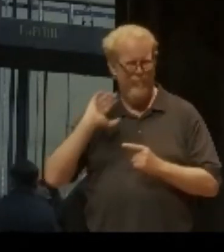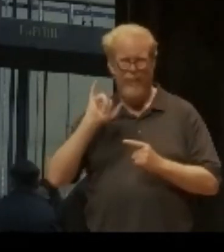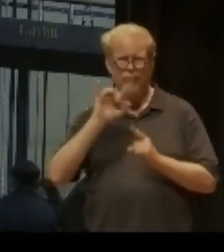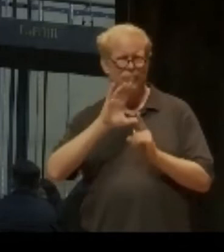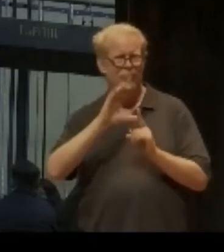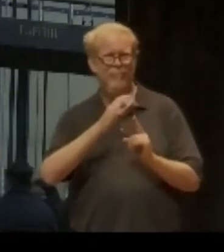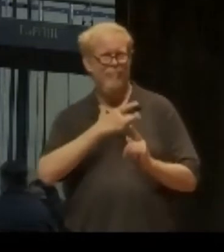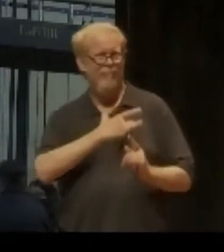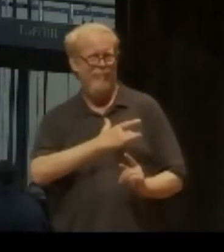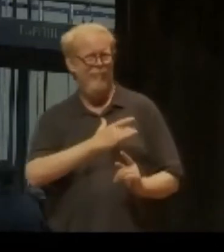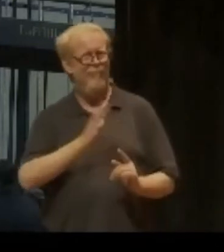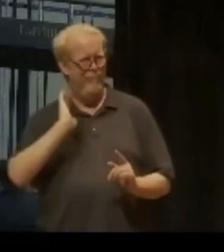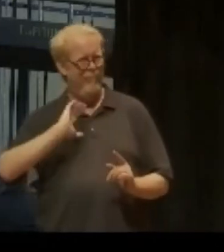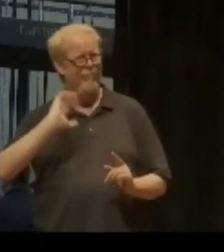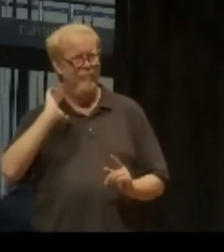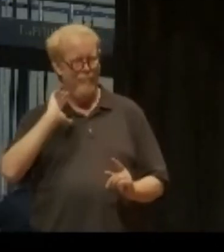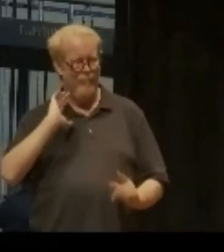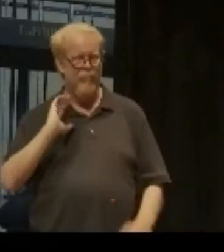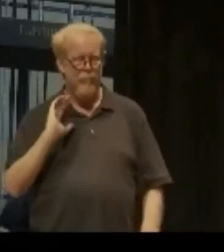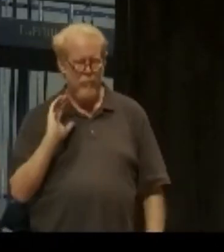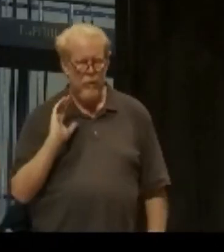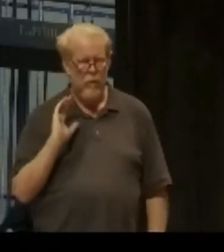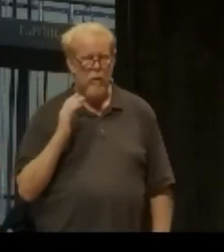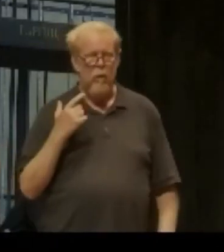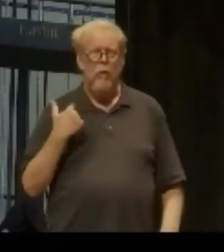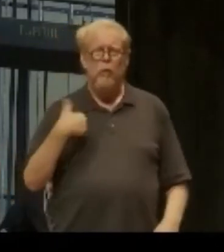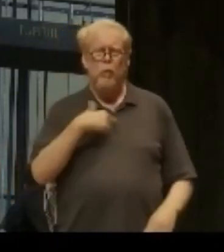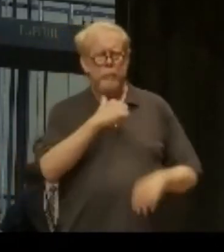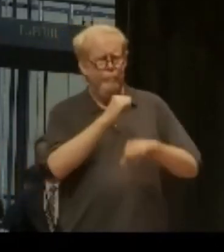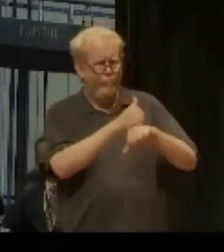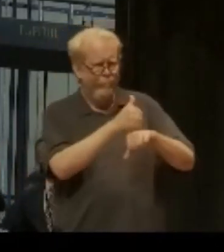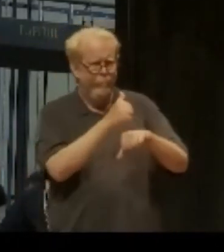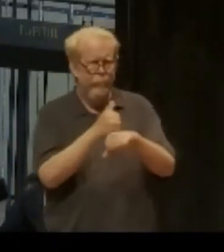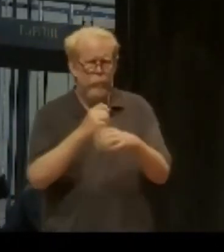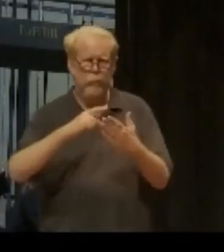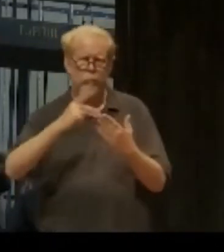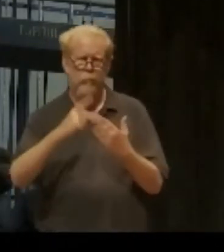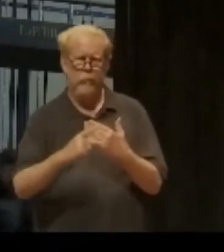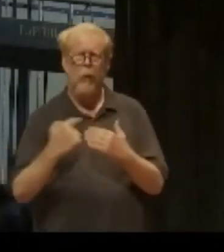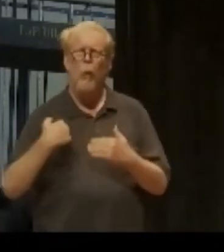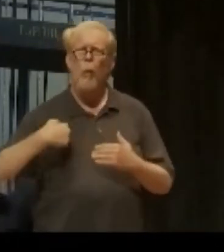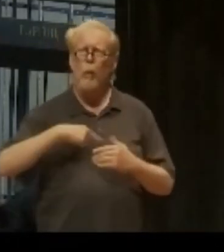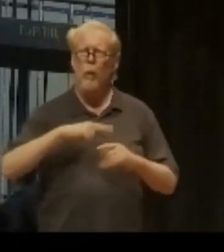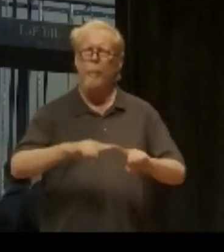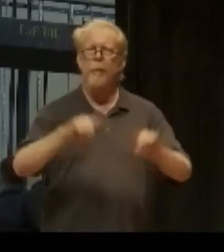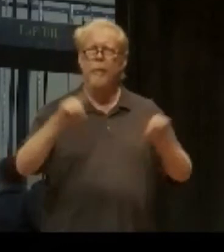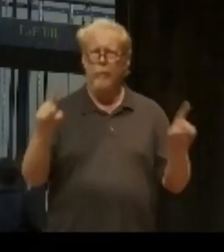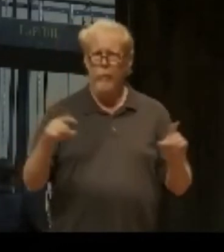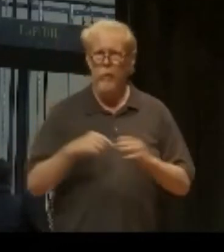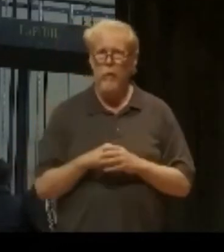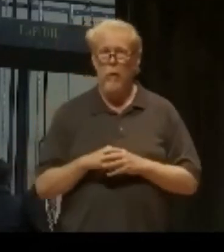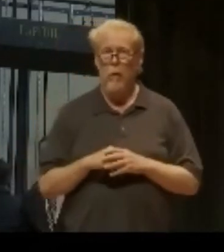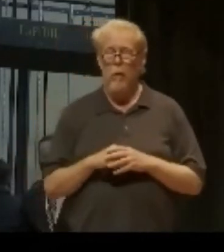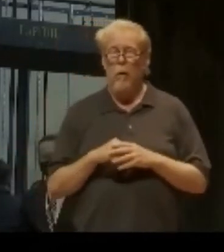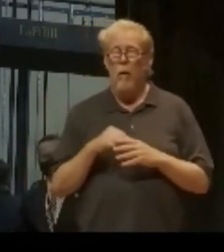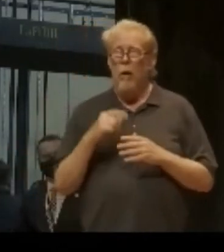español. Y esa era la cultura, así era como nos trataban. Entonces, en nuestros programas nosotros dijimos, bueno, vamos a hacer las cosas diferentes. Y la doctora Hernández